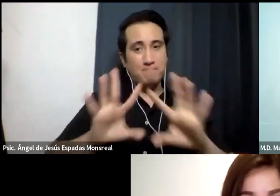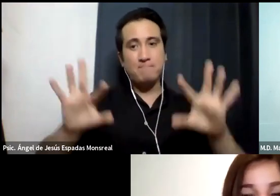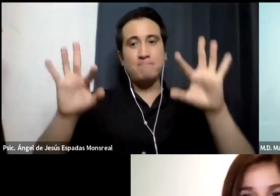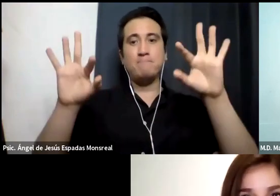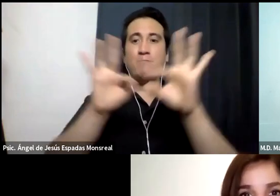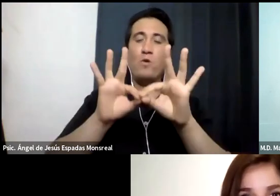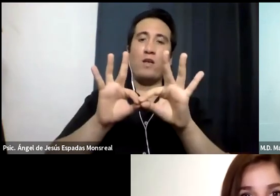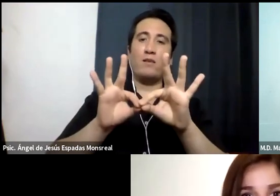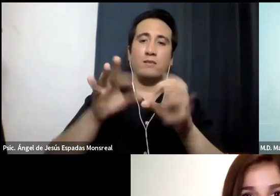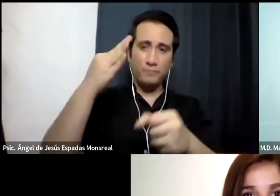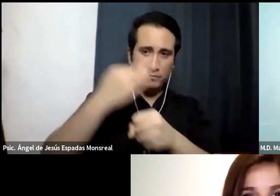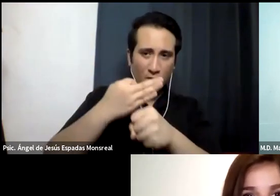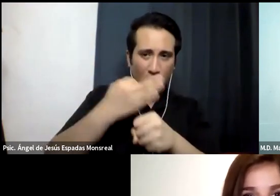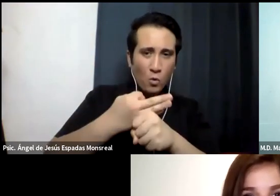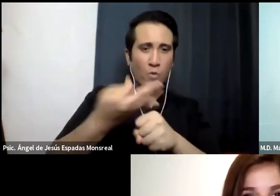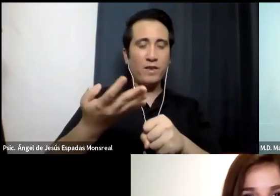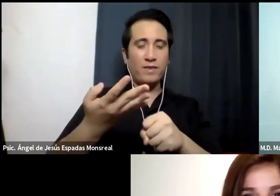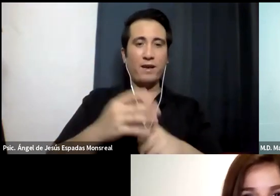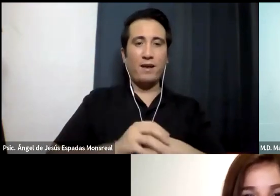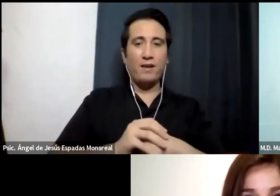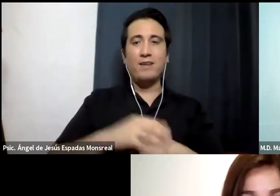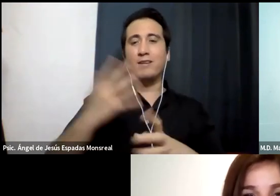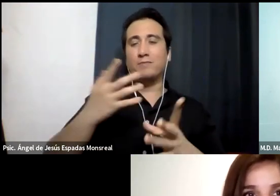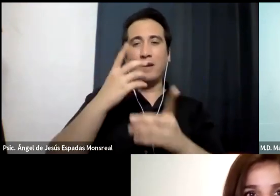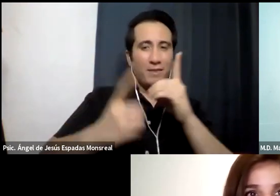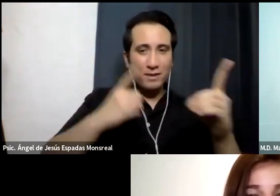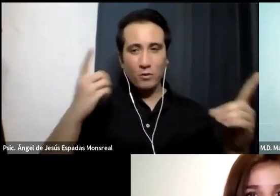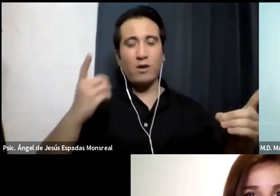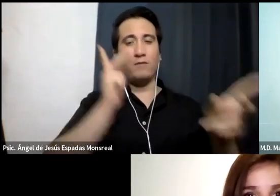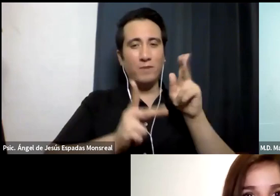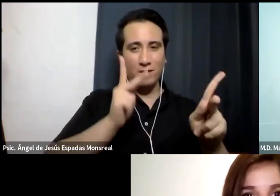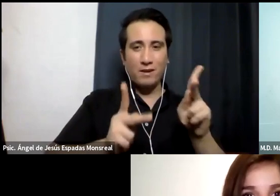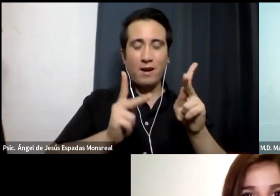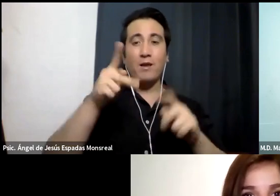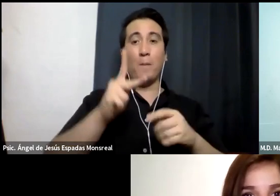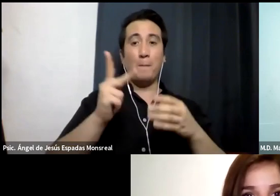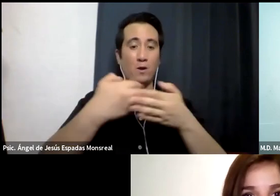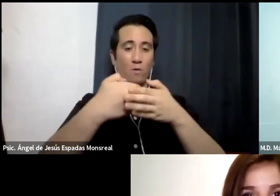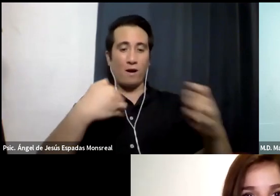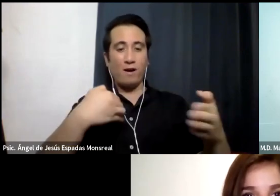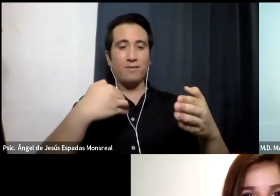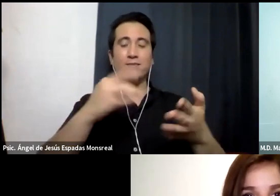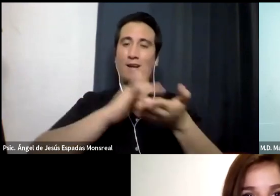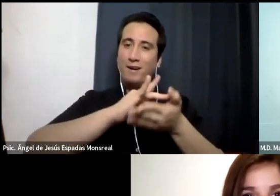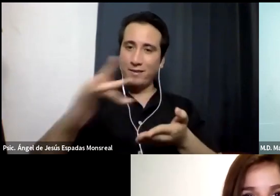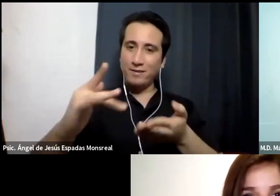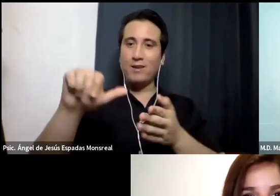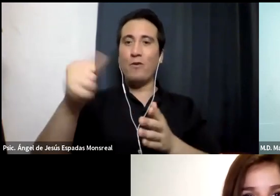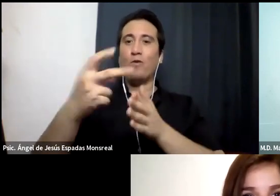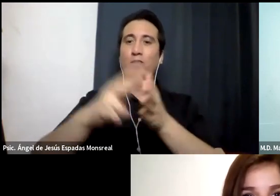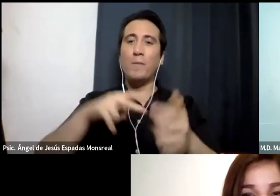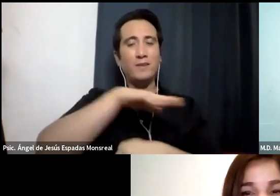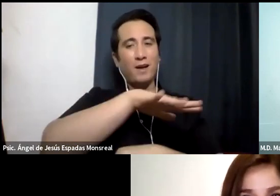importante que ahorita irá ella perfectamente desarrollando. Pero pues antes que nada, agradecer nuevamente a todos los que